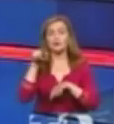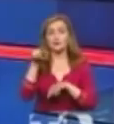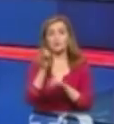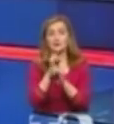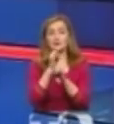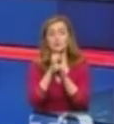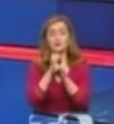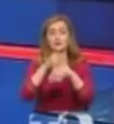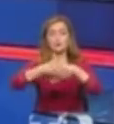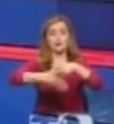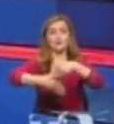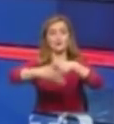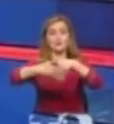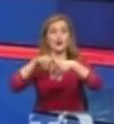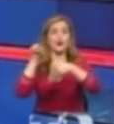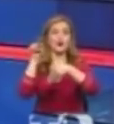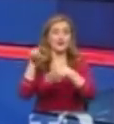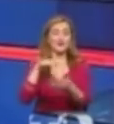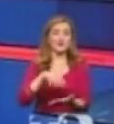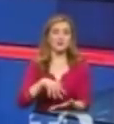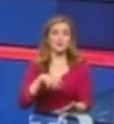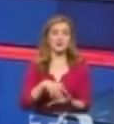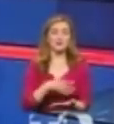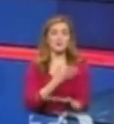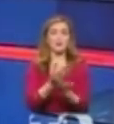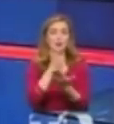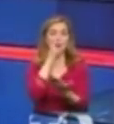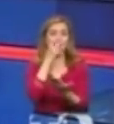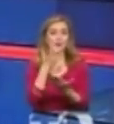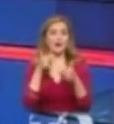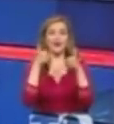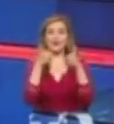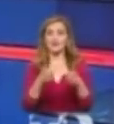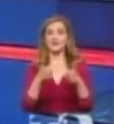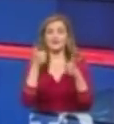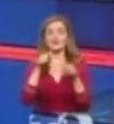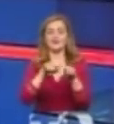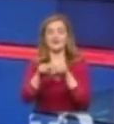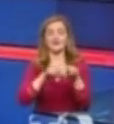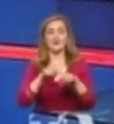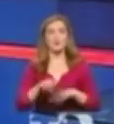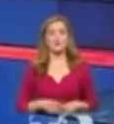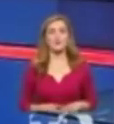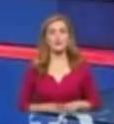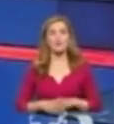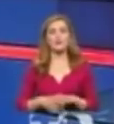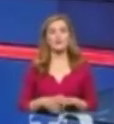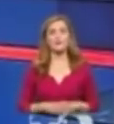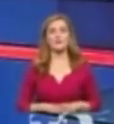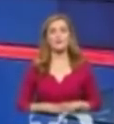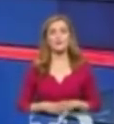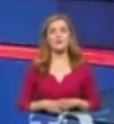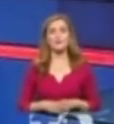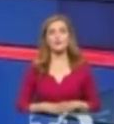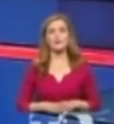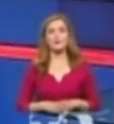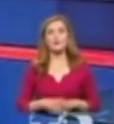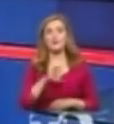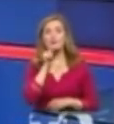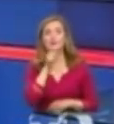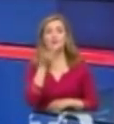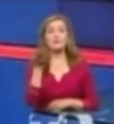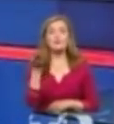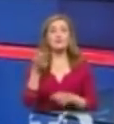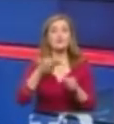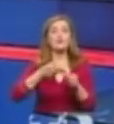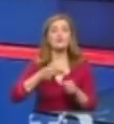el Instituto Sudamericano. Allí sus estudiantes presentan a su candidata para nuestro concurso. Hola, Fer, ¿cuál es el personaje de esta guagua?